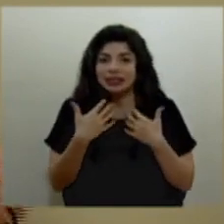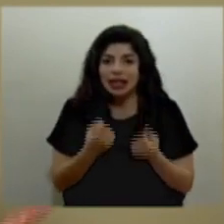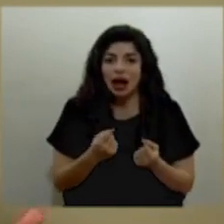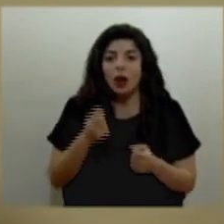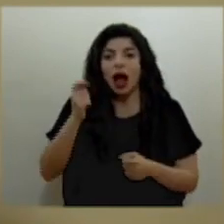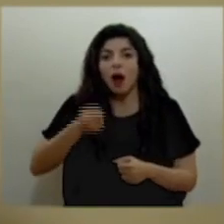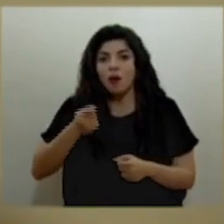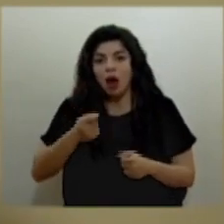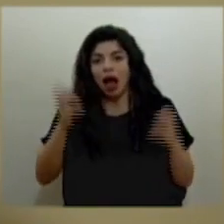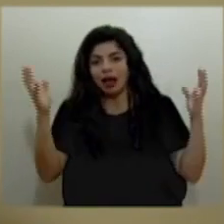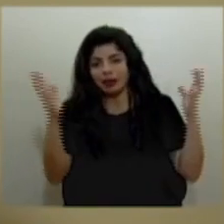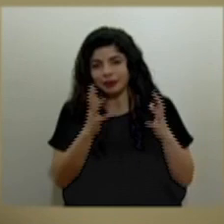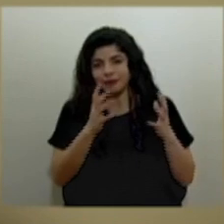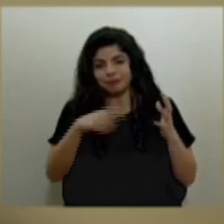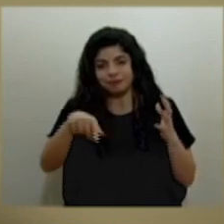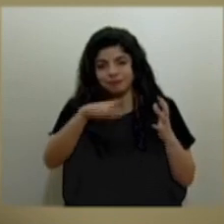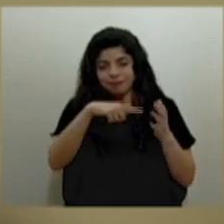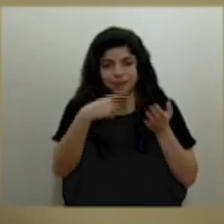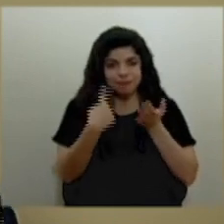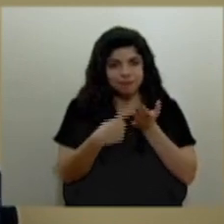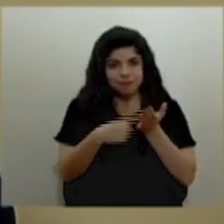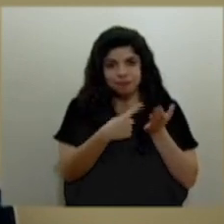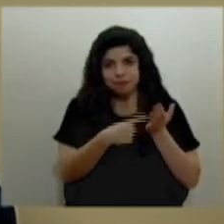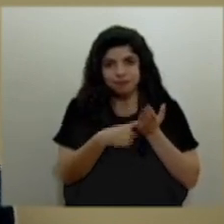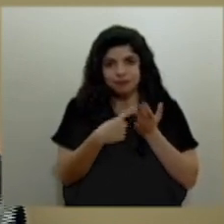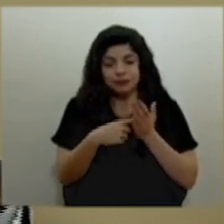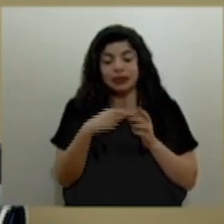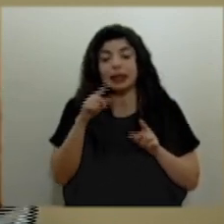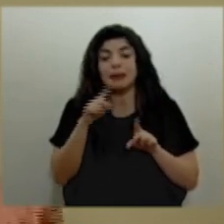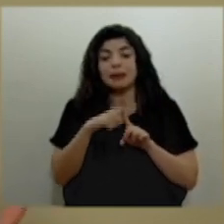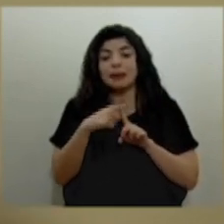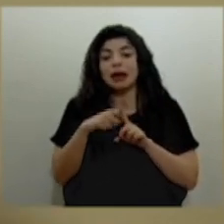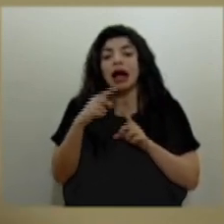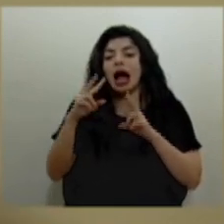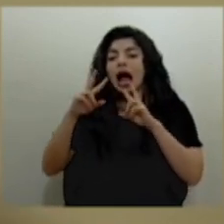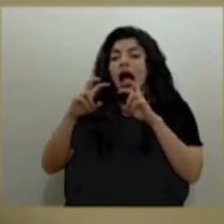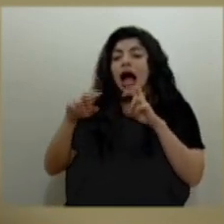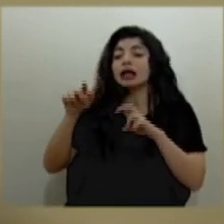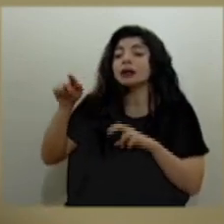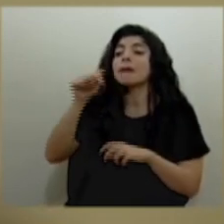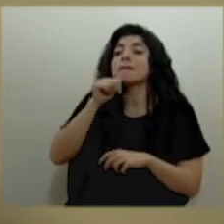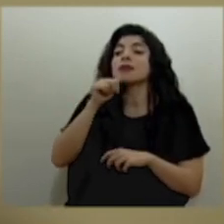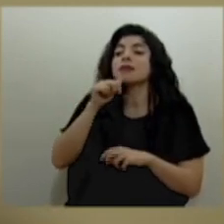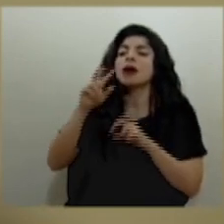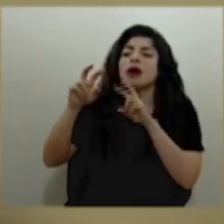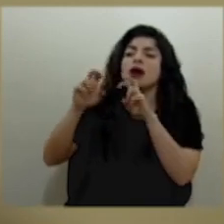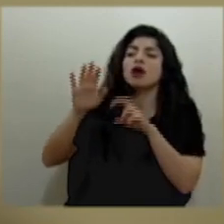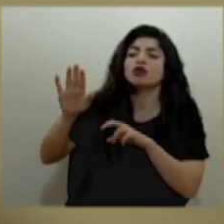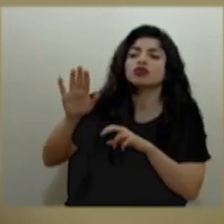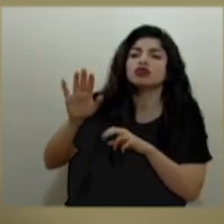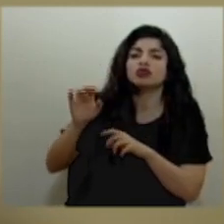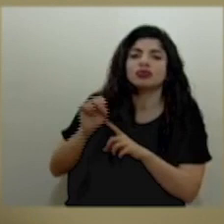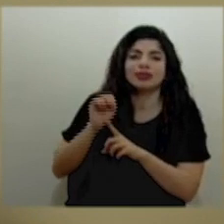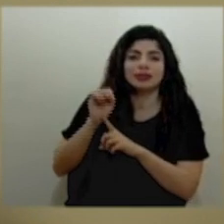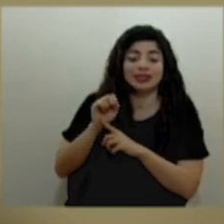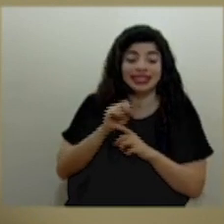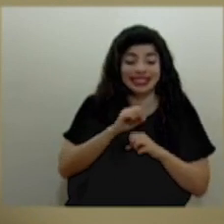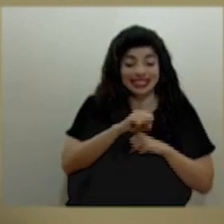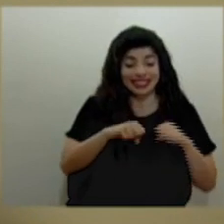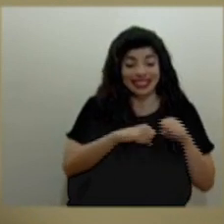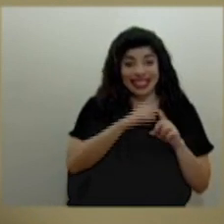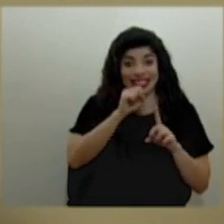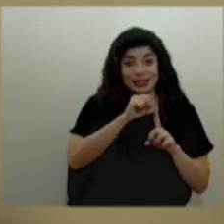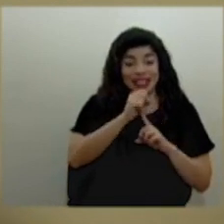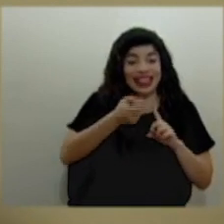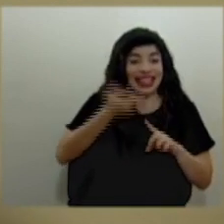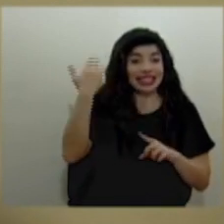con abogados y con un análisis de capacidad del sector privado. La sala de situación viene desde el inicio de la